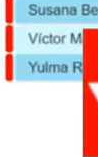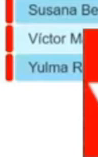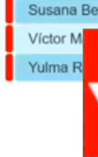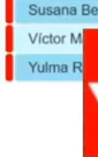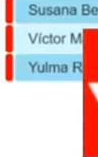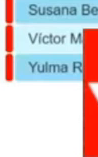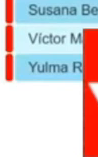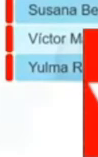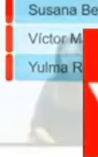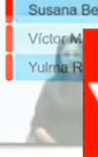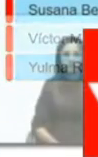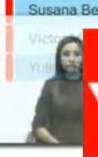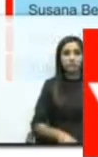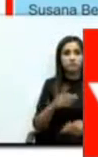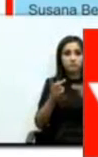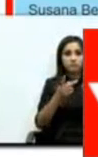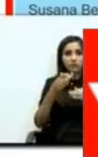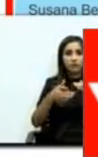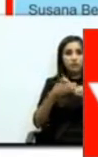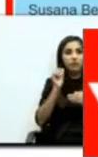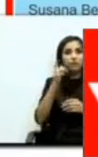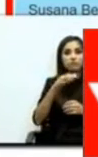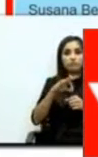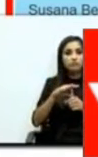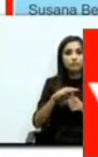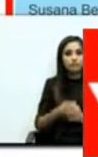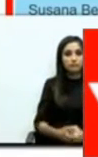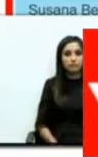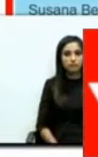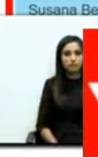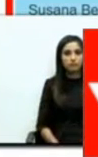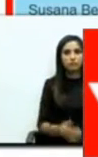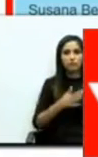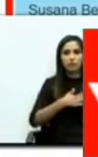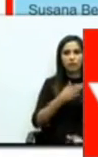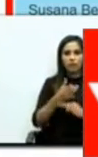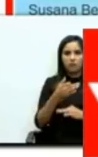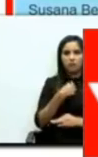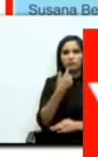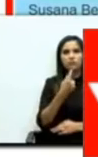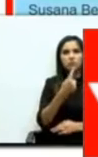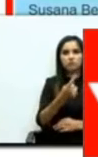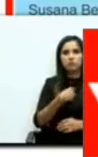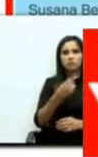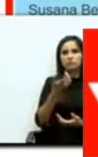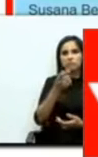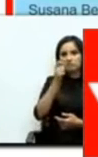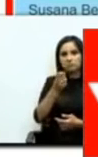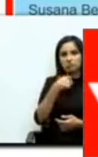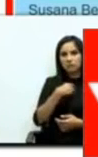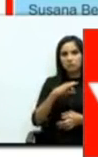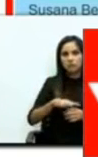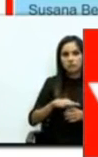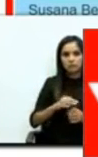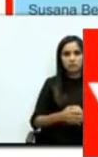falta algún diputado diputada de emitir su voto me gustaría razonar mi moto y lo voy a hacer